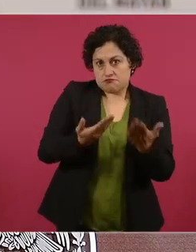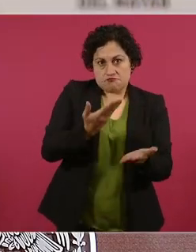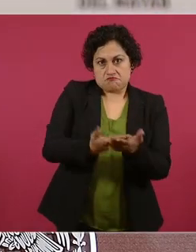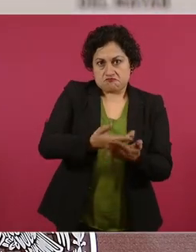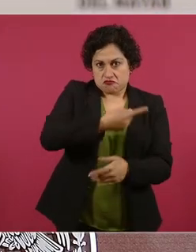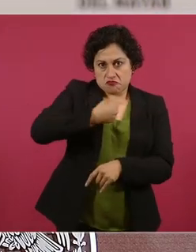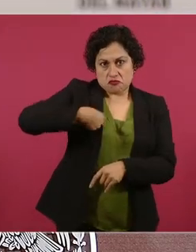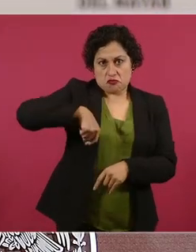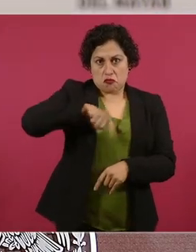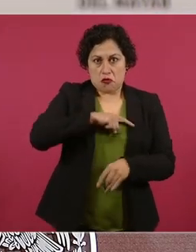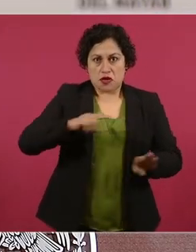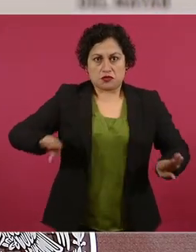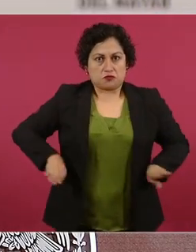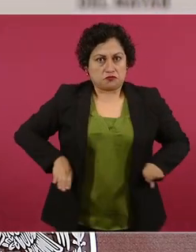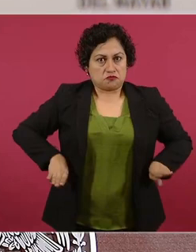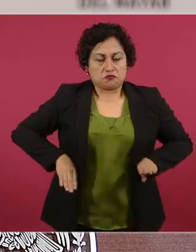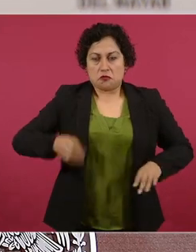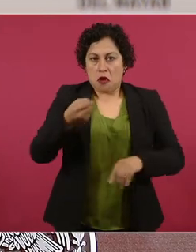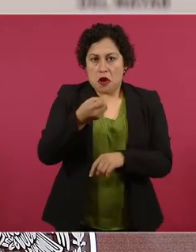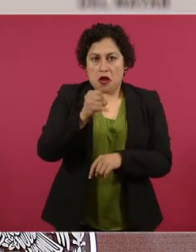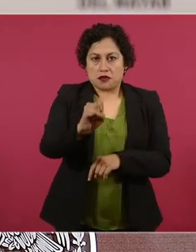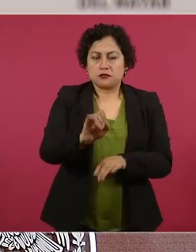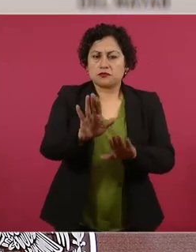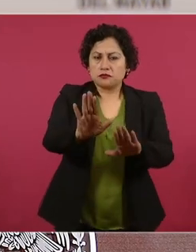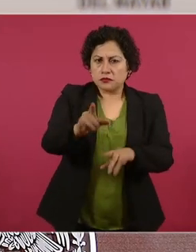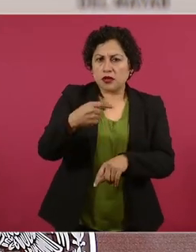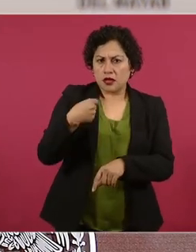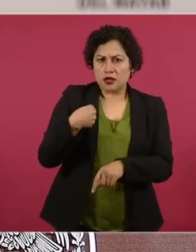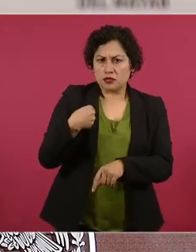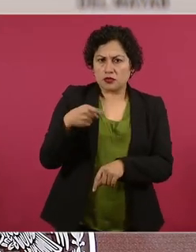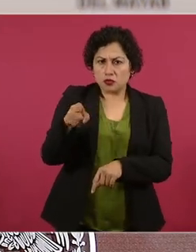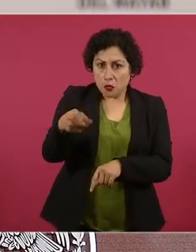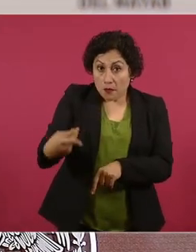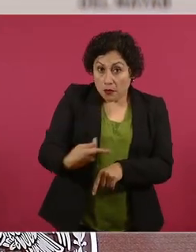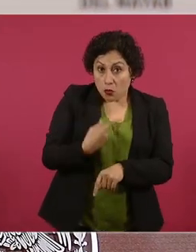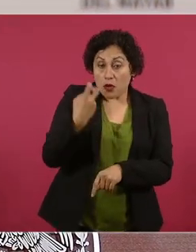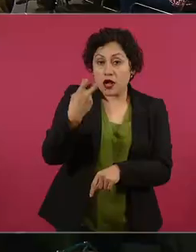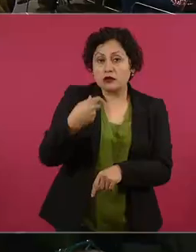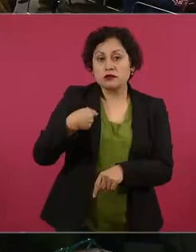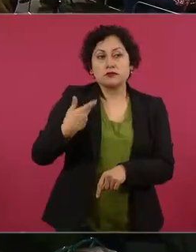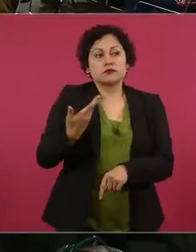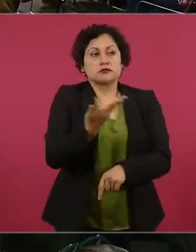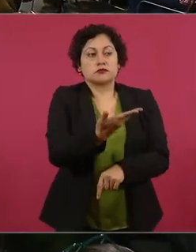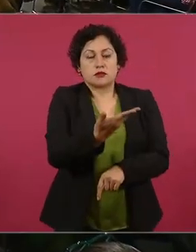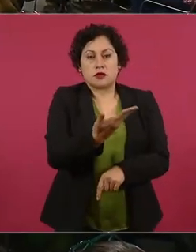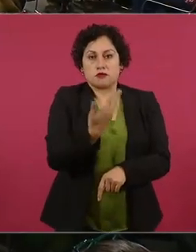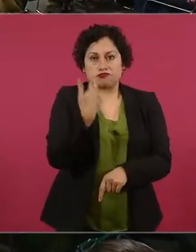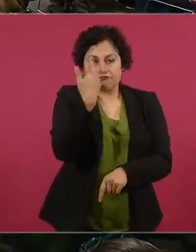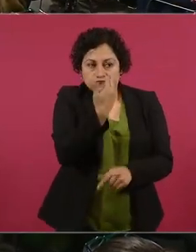Entonces, voy a pedir una revisión de lo que tú estás planteando. ¿Y alguna vez le había pedido usted